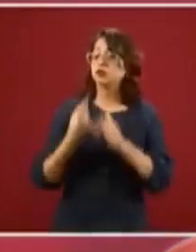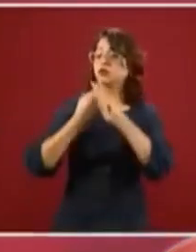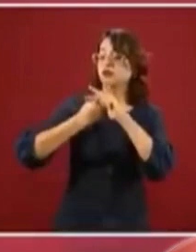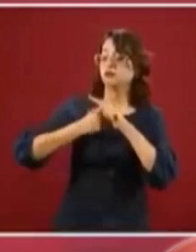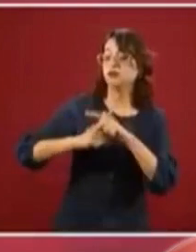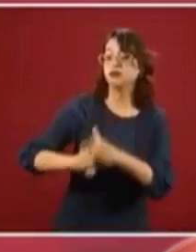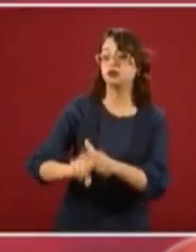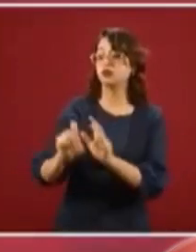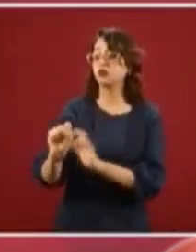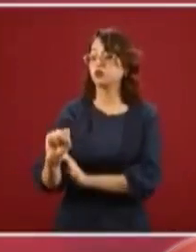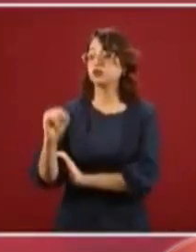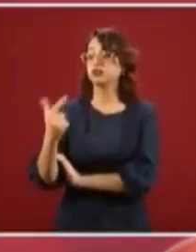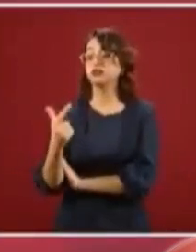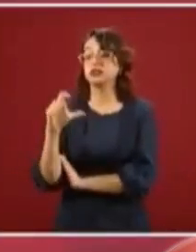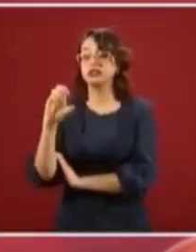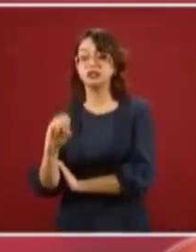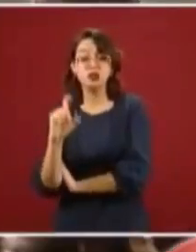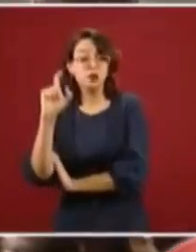a pesar de que